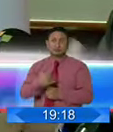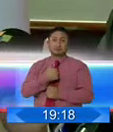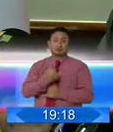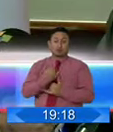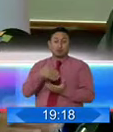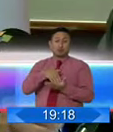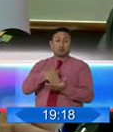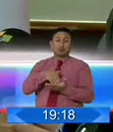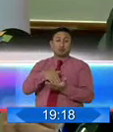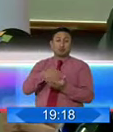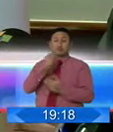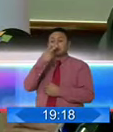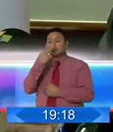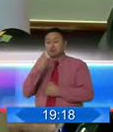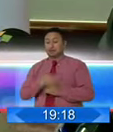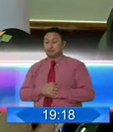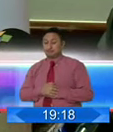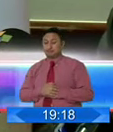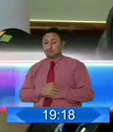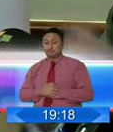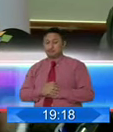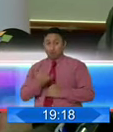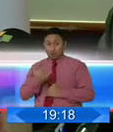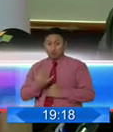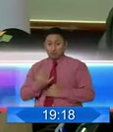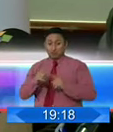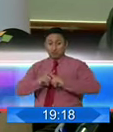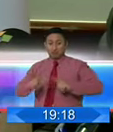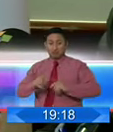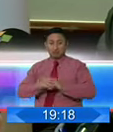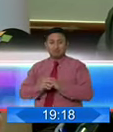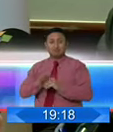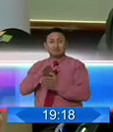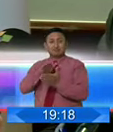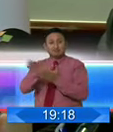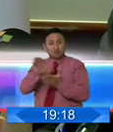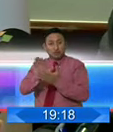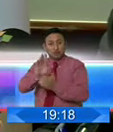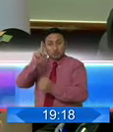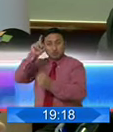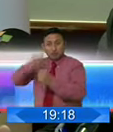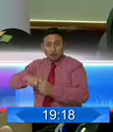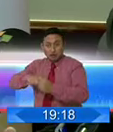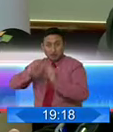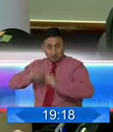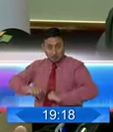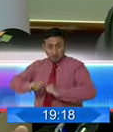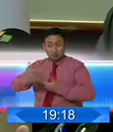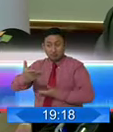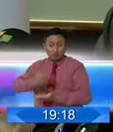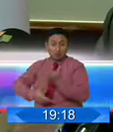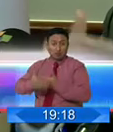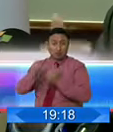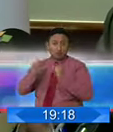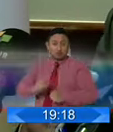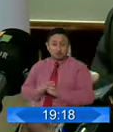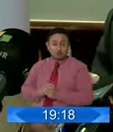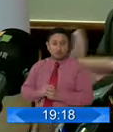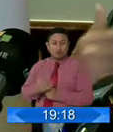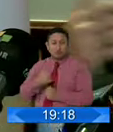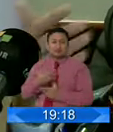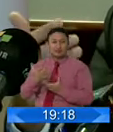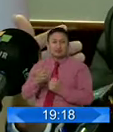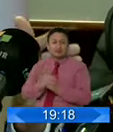miembro asociado te da toda la apertura comercial, más no política. Queremos incrementar